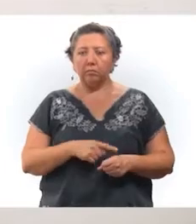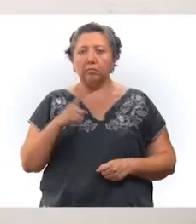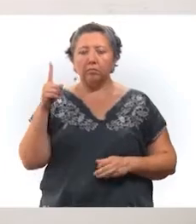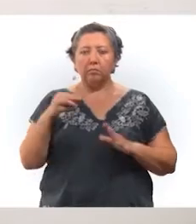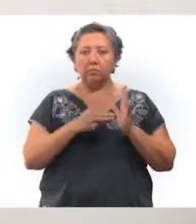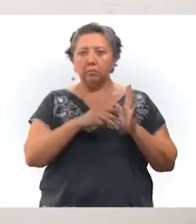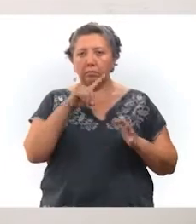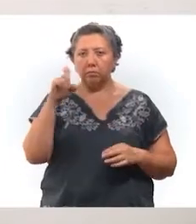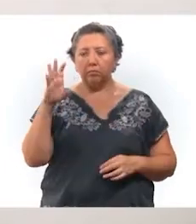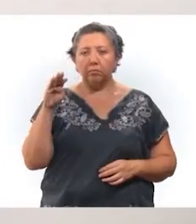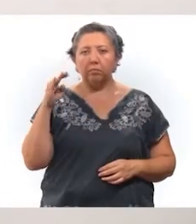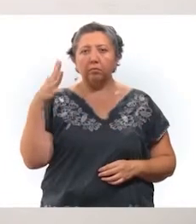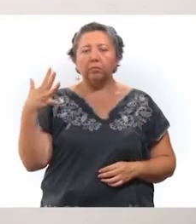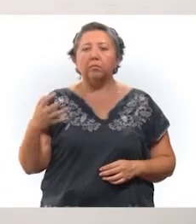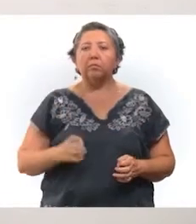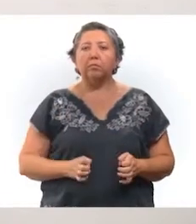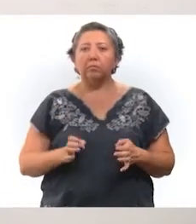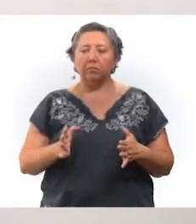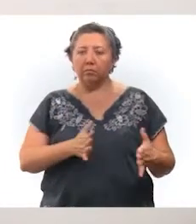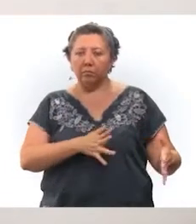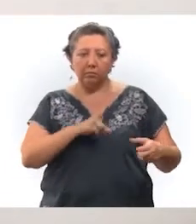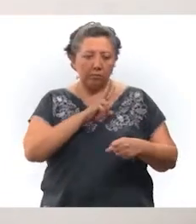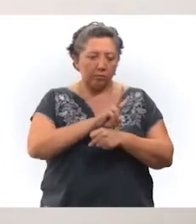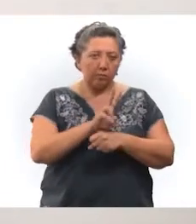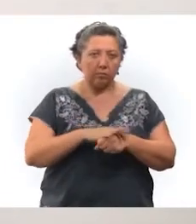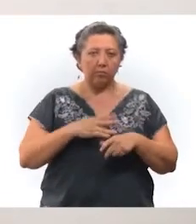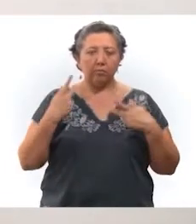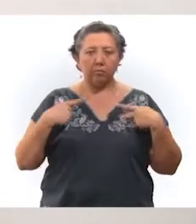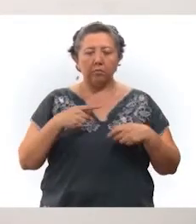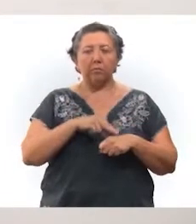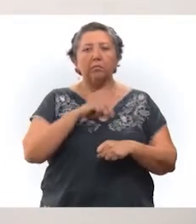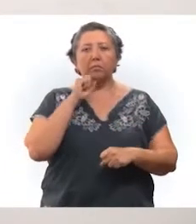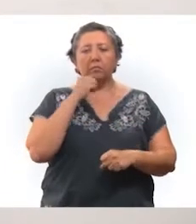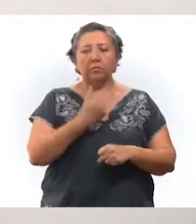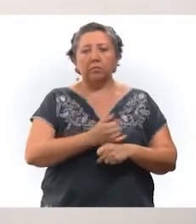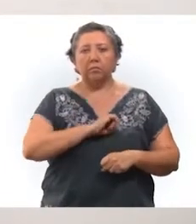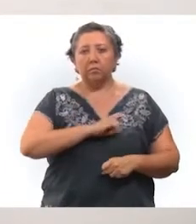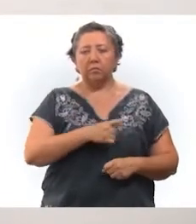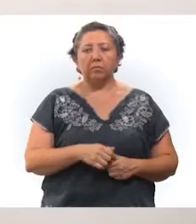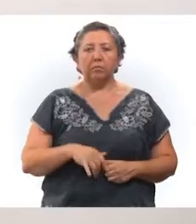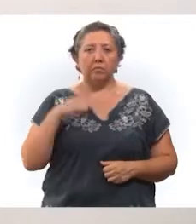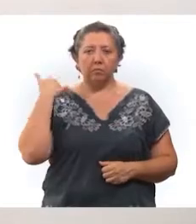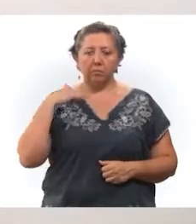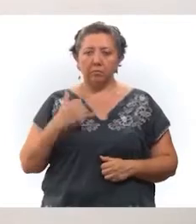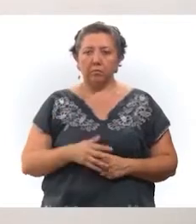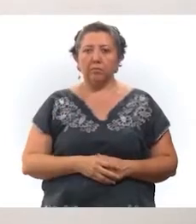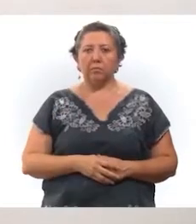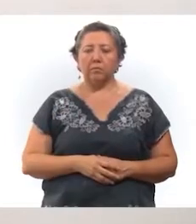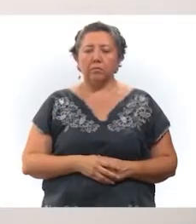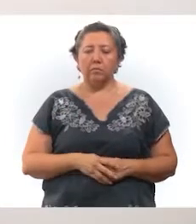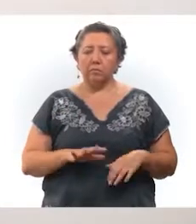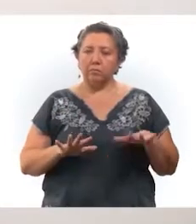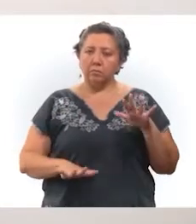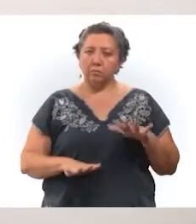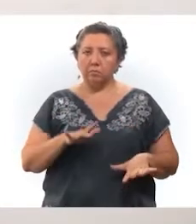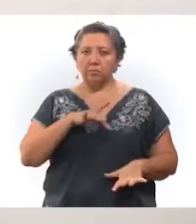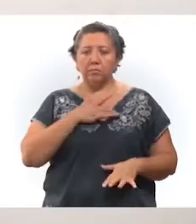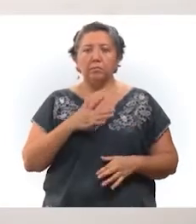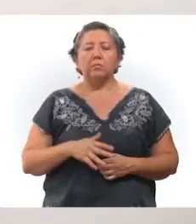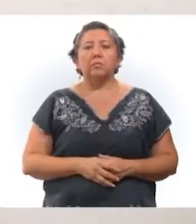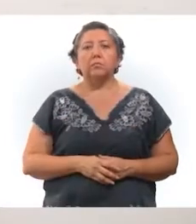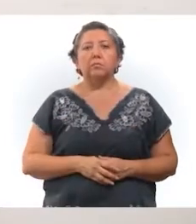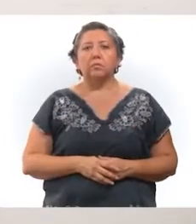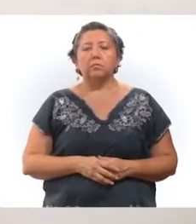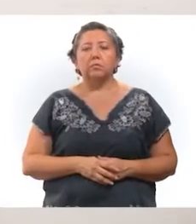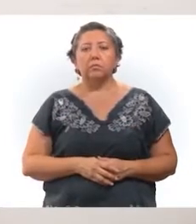activos, 1.195 están estables, aislados y monitoreados por personal médico de la Secretaría de Salud de Yucatán. Presentan